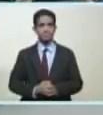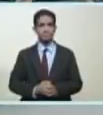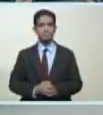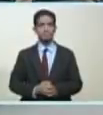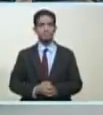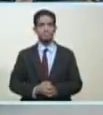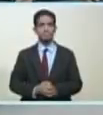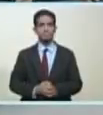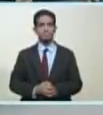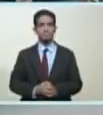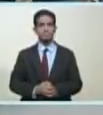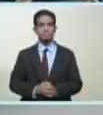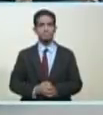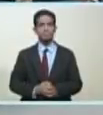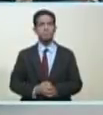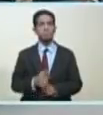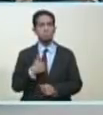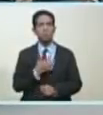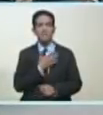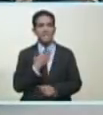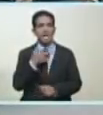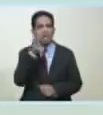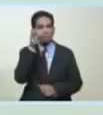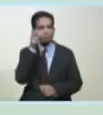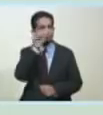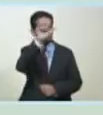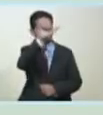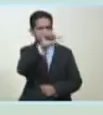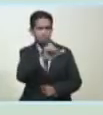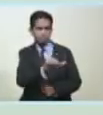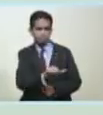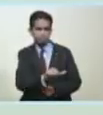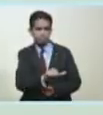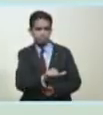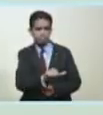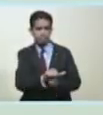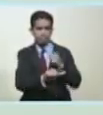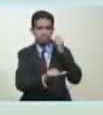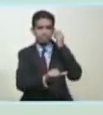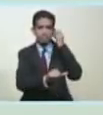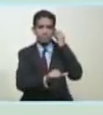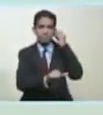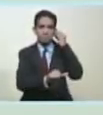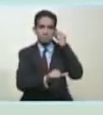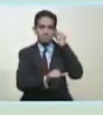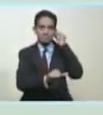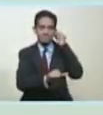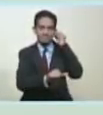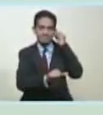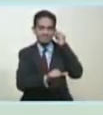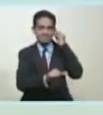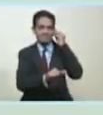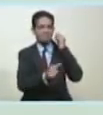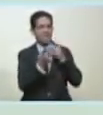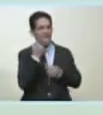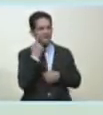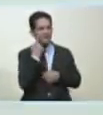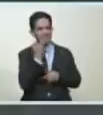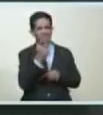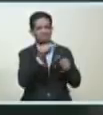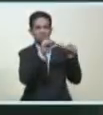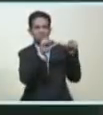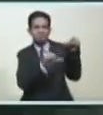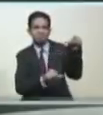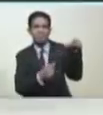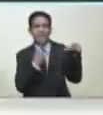Quiero escuchar. Como decía el comandante Chávez desde la cárcel, me acuerdo, el núcleo de verdad que puedan tener como ser humano,